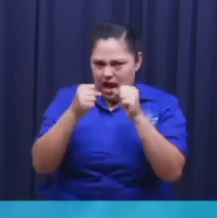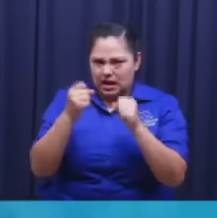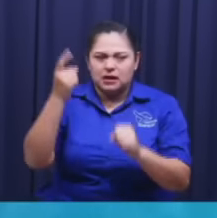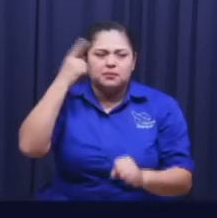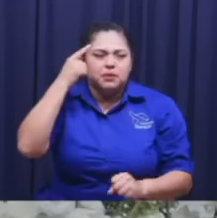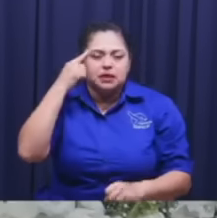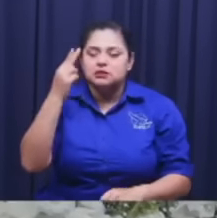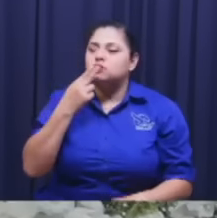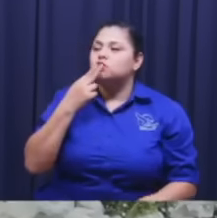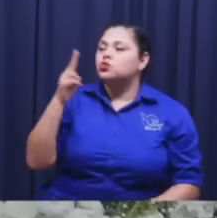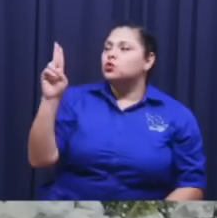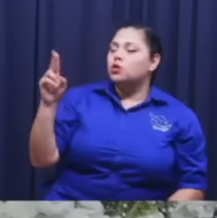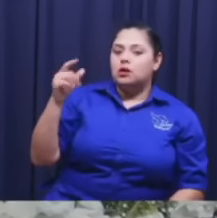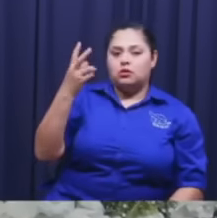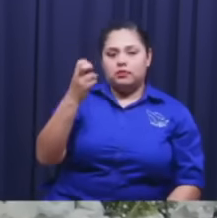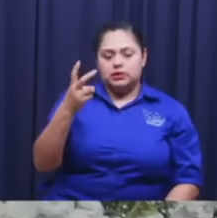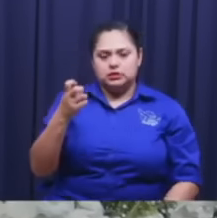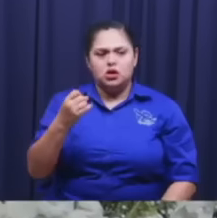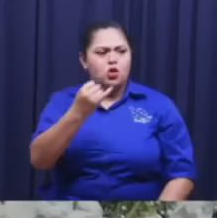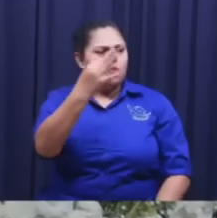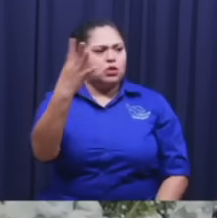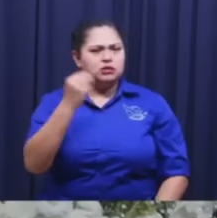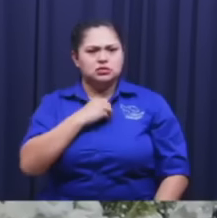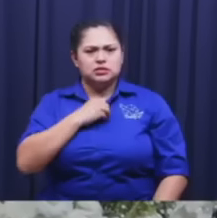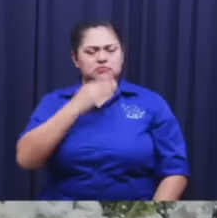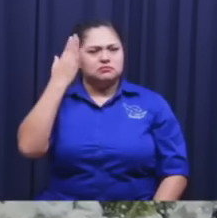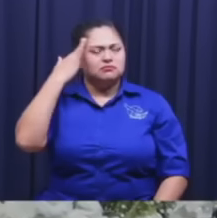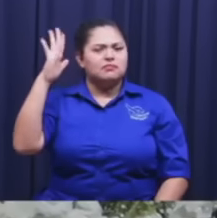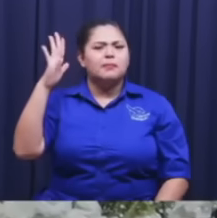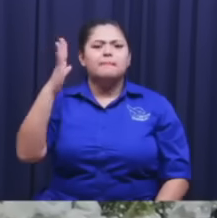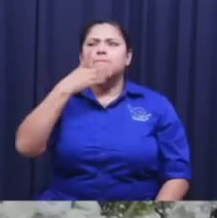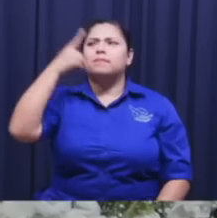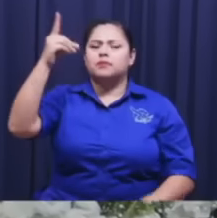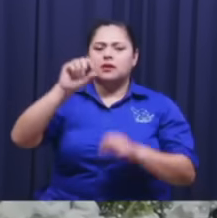saber si Dios verdaderamente, ¿cuántos quieres saber si Dios te hizo libre de aquello?